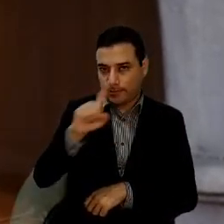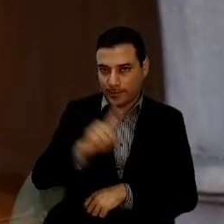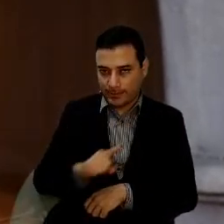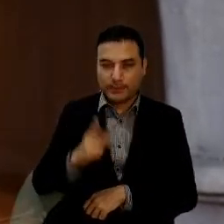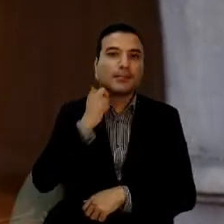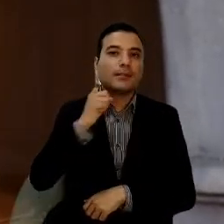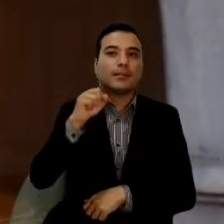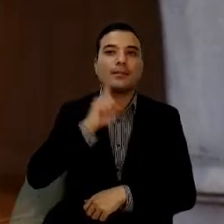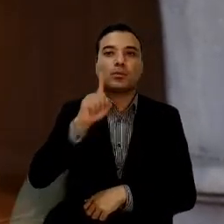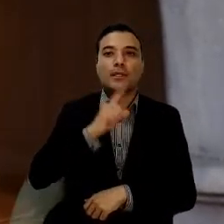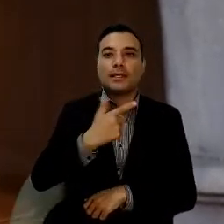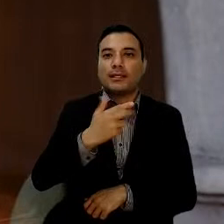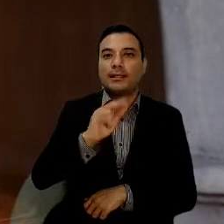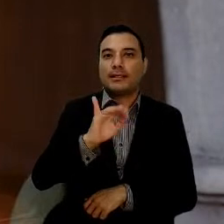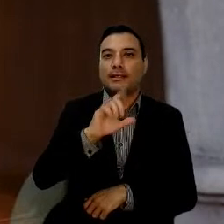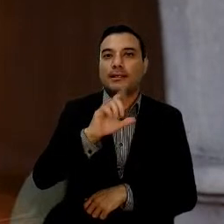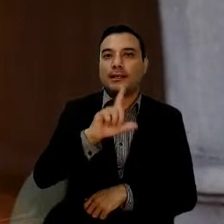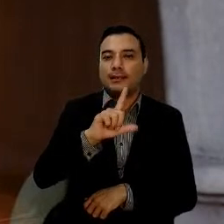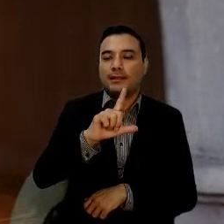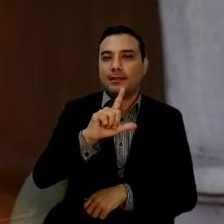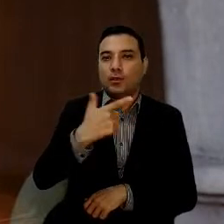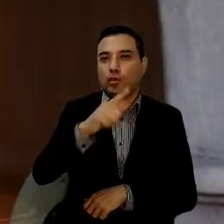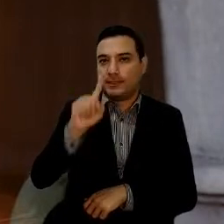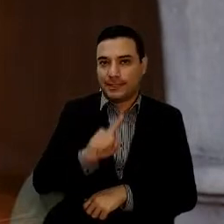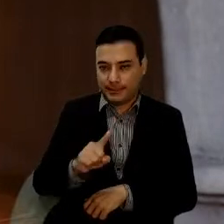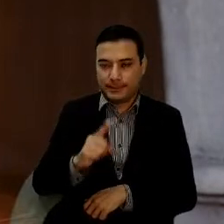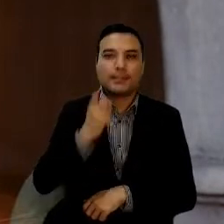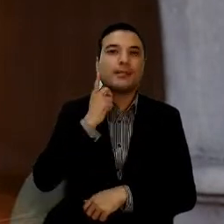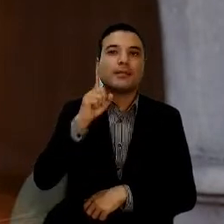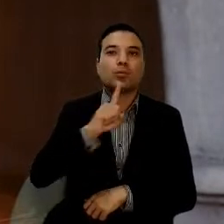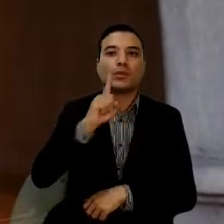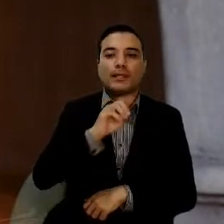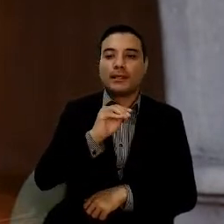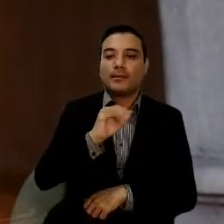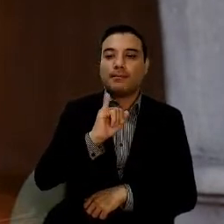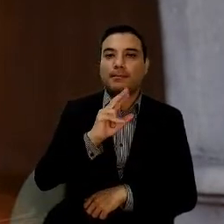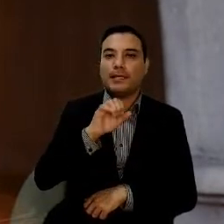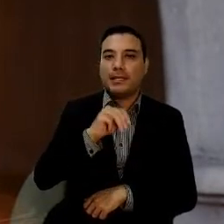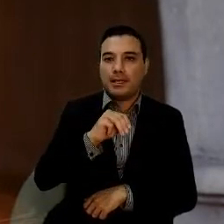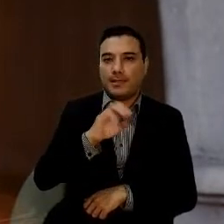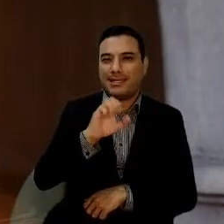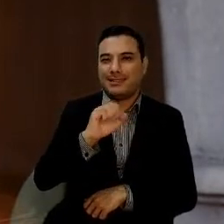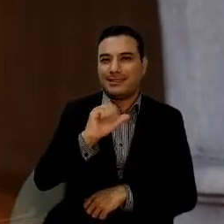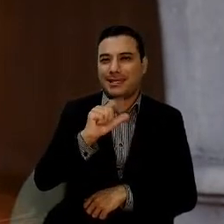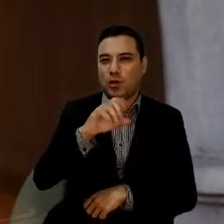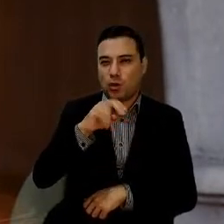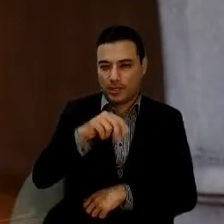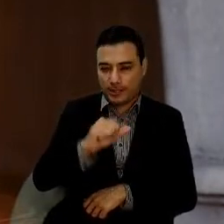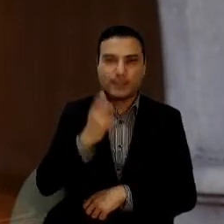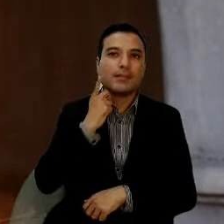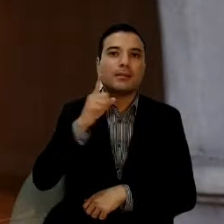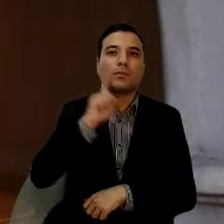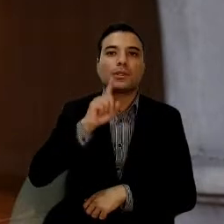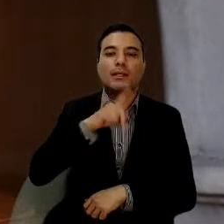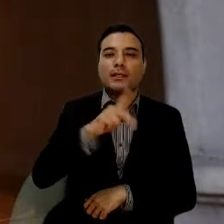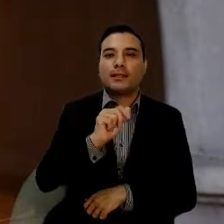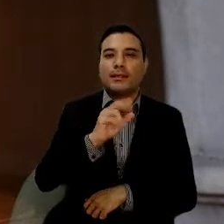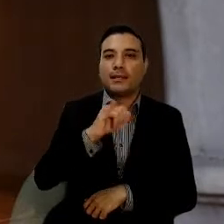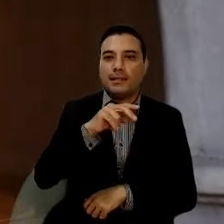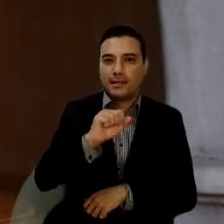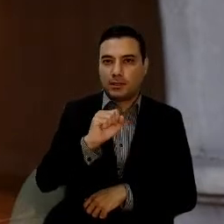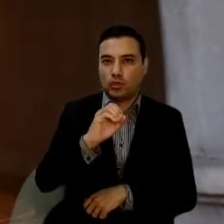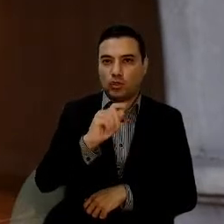diputada Gretel González Aguirre, la diputada Miriam Escalona Piña, la diputada Karina Labastida